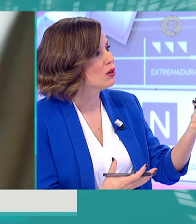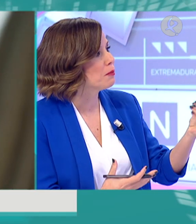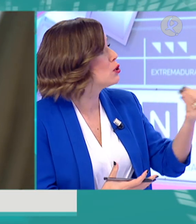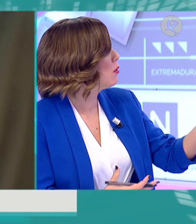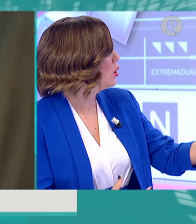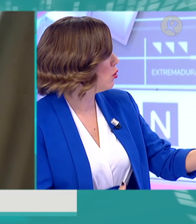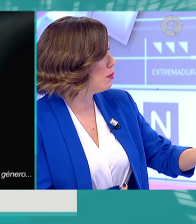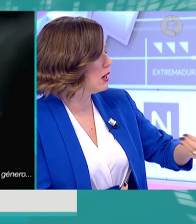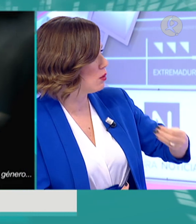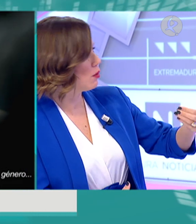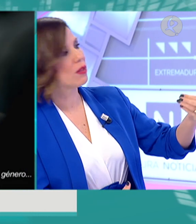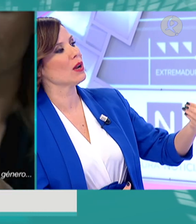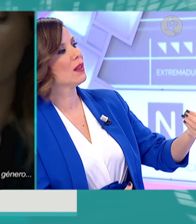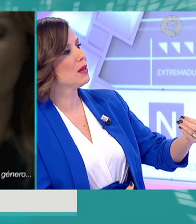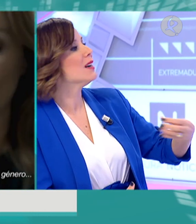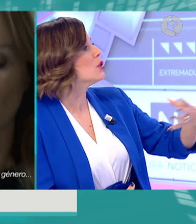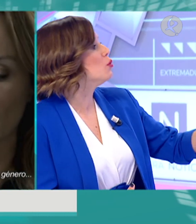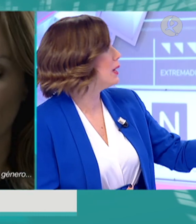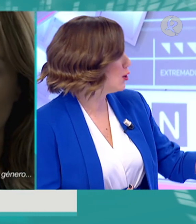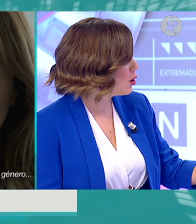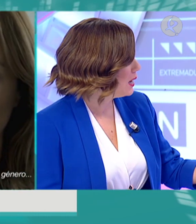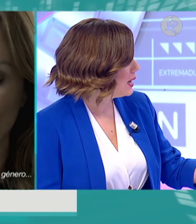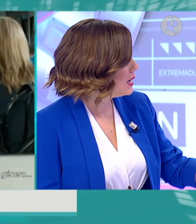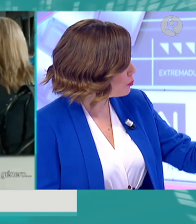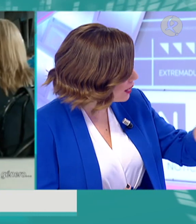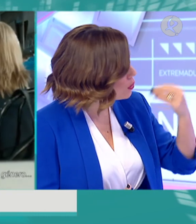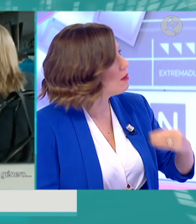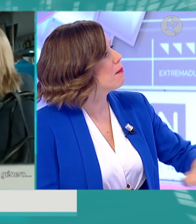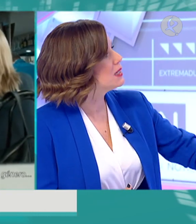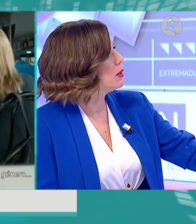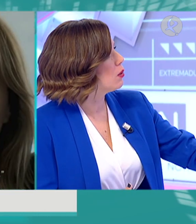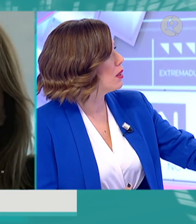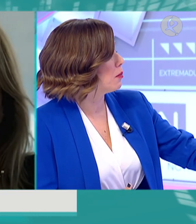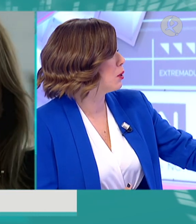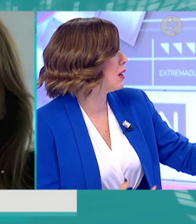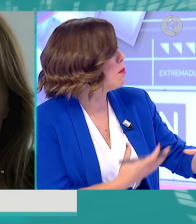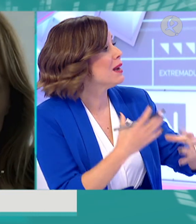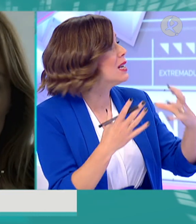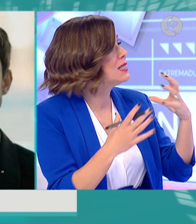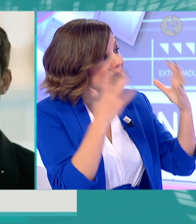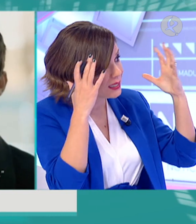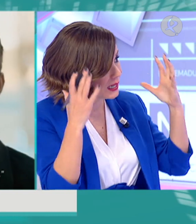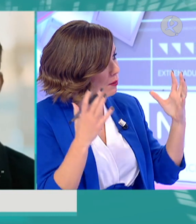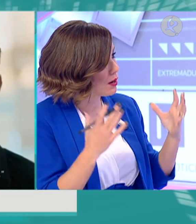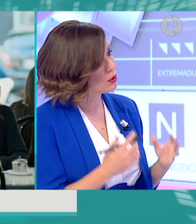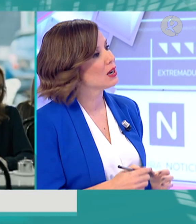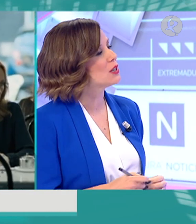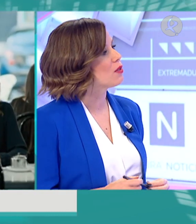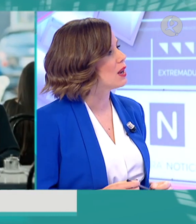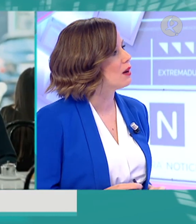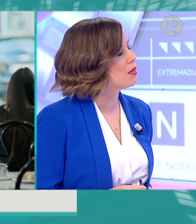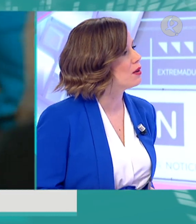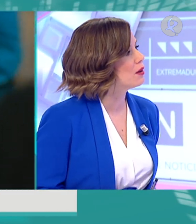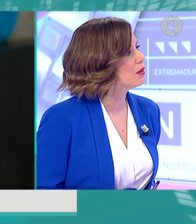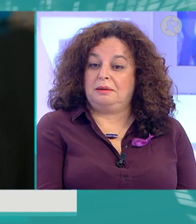con una posición económica o una formación académica superior les pueda dar todavía más vergüenza por que romperían ese cliché que podríamos tener la